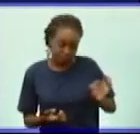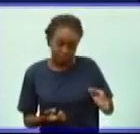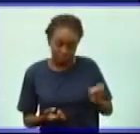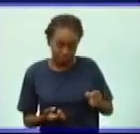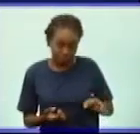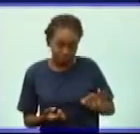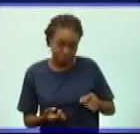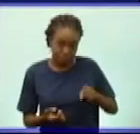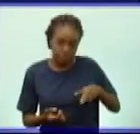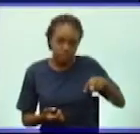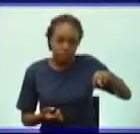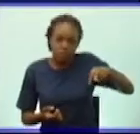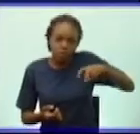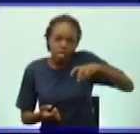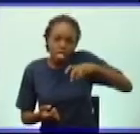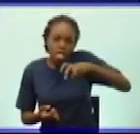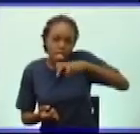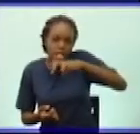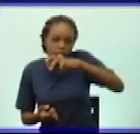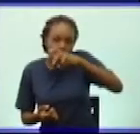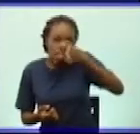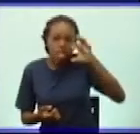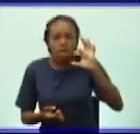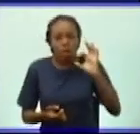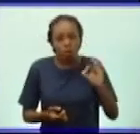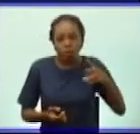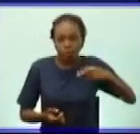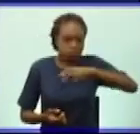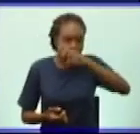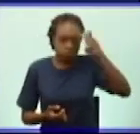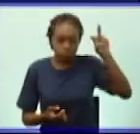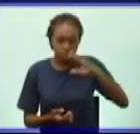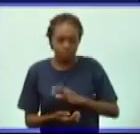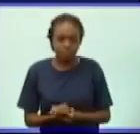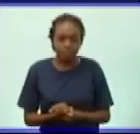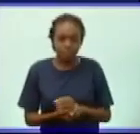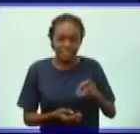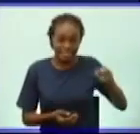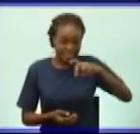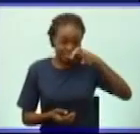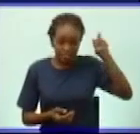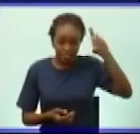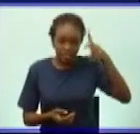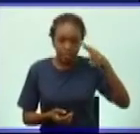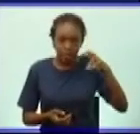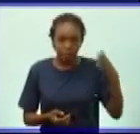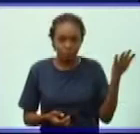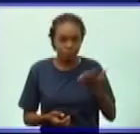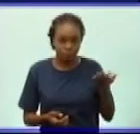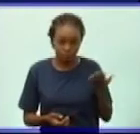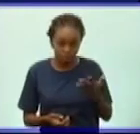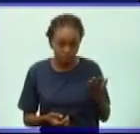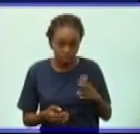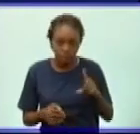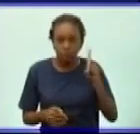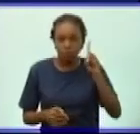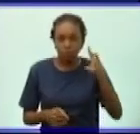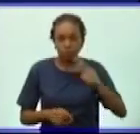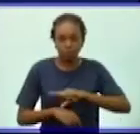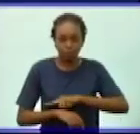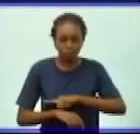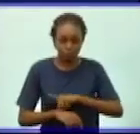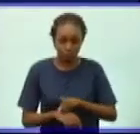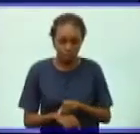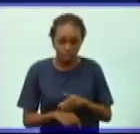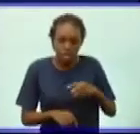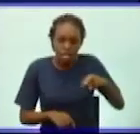sube rápido y cuando sube lento. Cuando sube rápido se realizó en un tiempo de 1 minuto y cuando fue